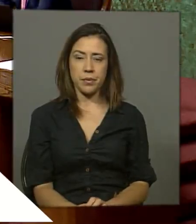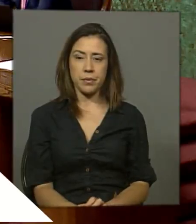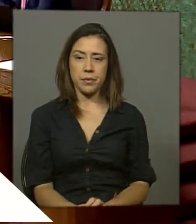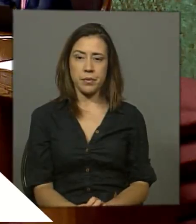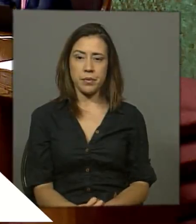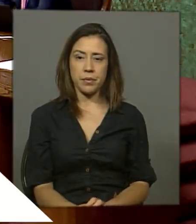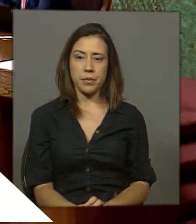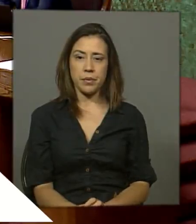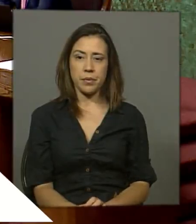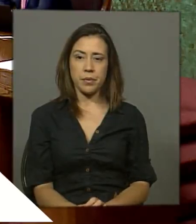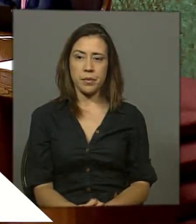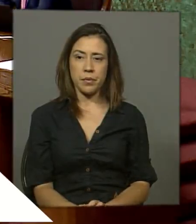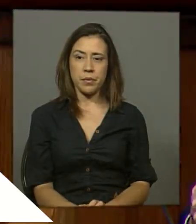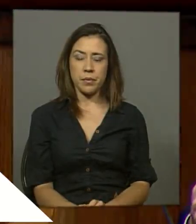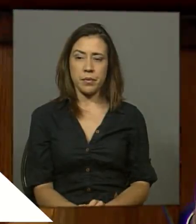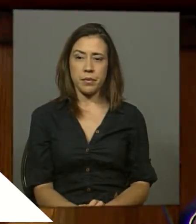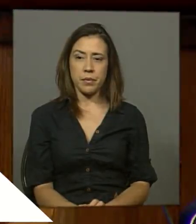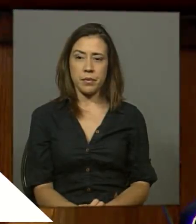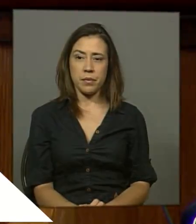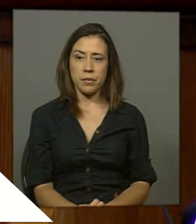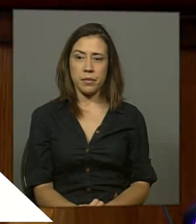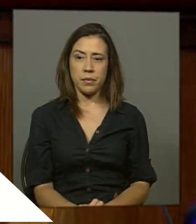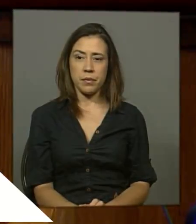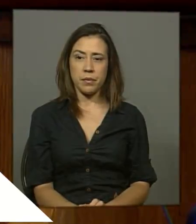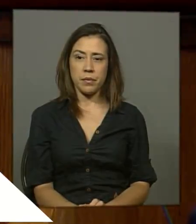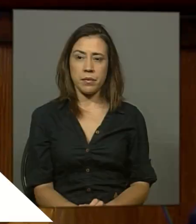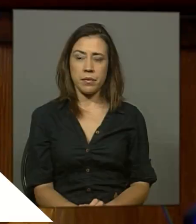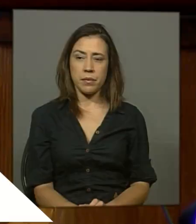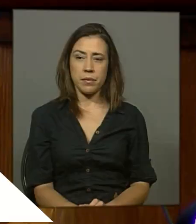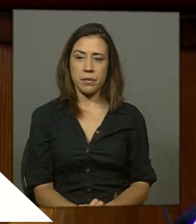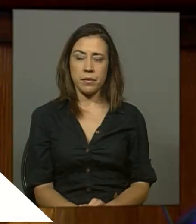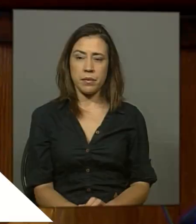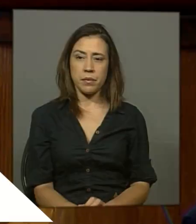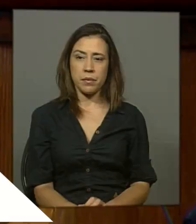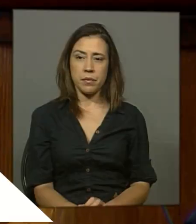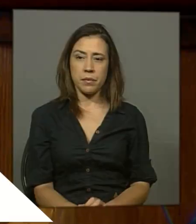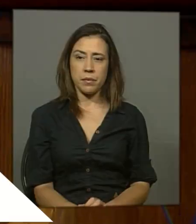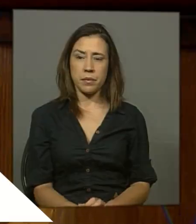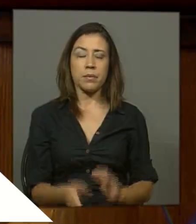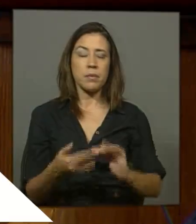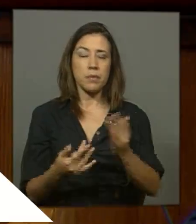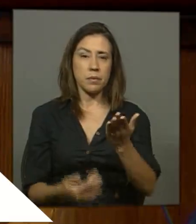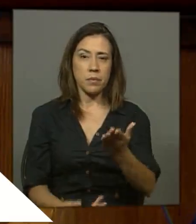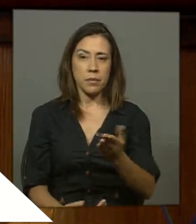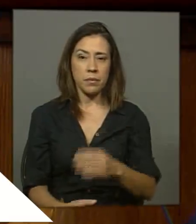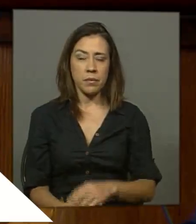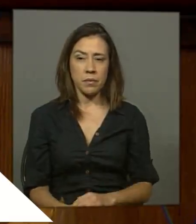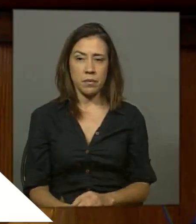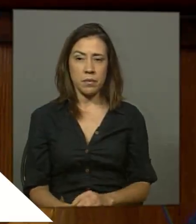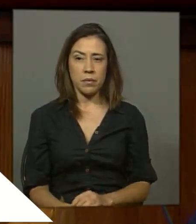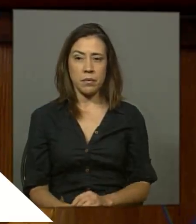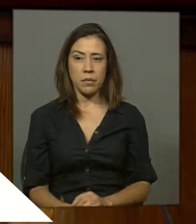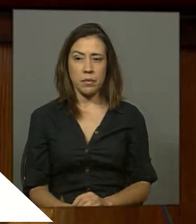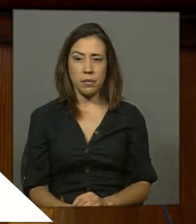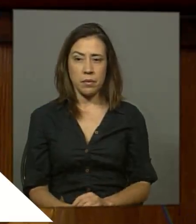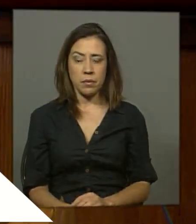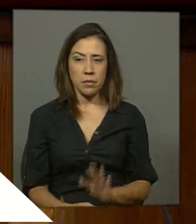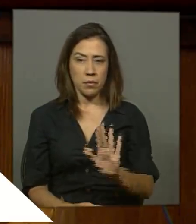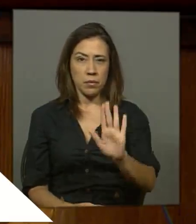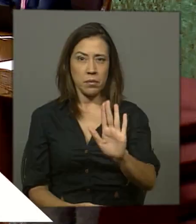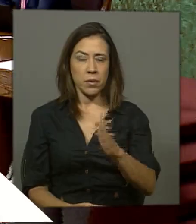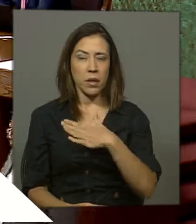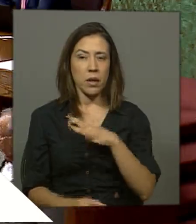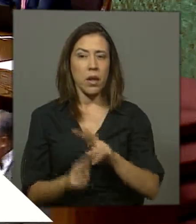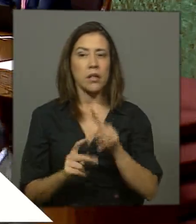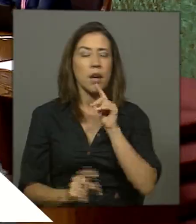ministro no no sé cuál es la consulta Muchas gracias Perdón perdón ministro si le parece un par de segundos para que